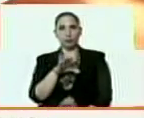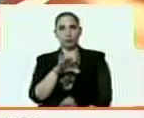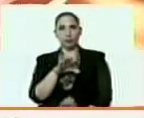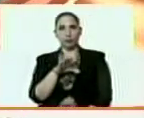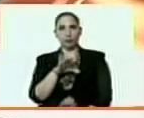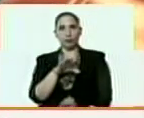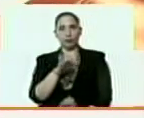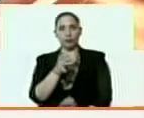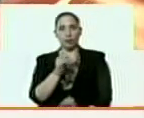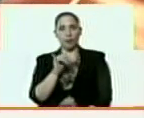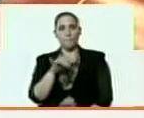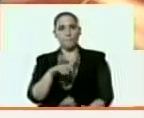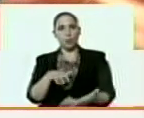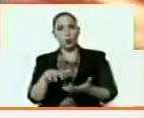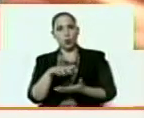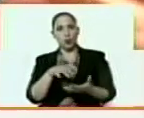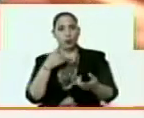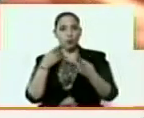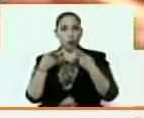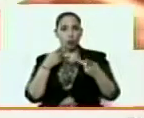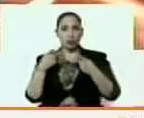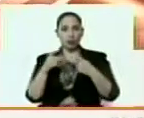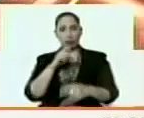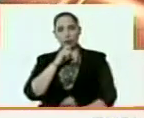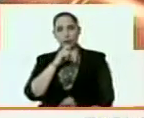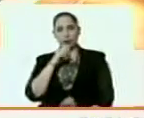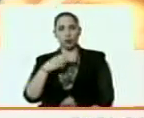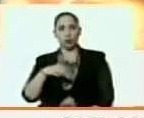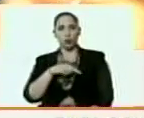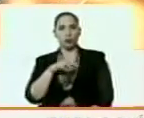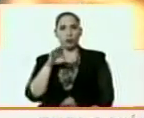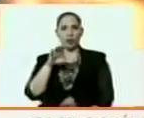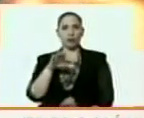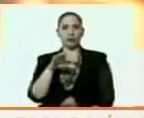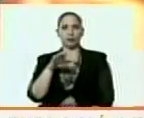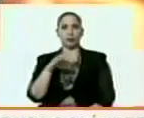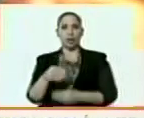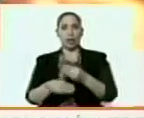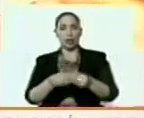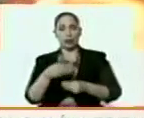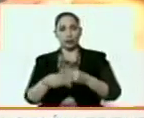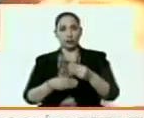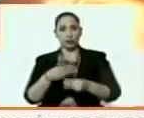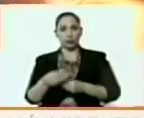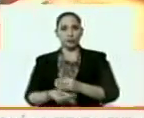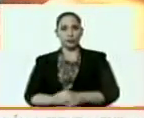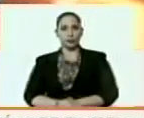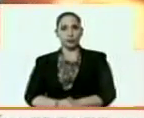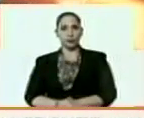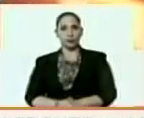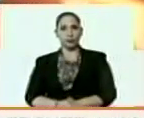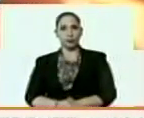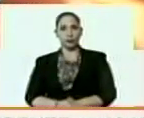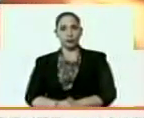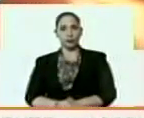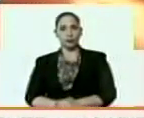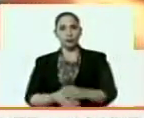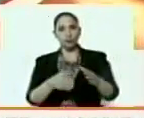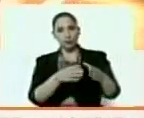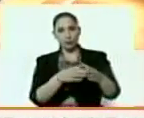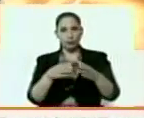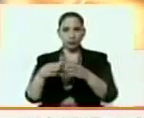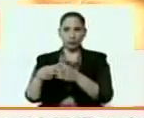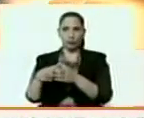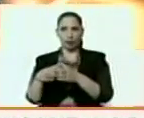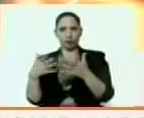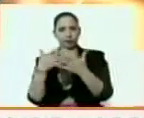hay una situación política compleja en nuestro país que ha llevado a que sectores que se